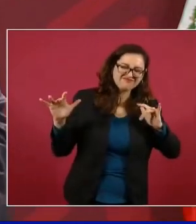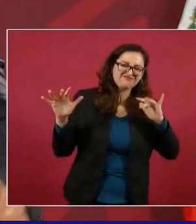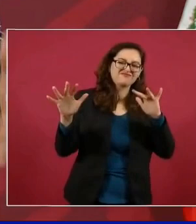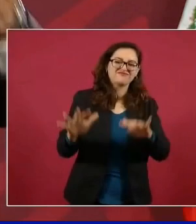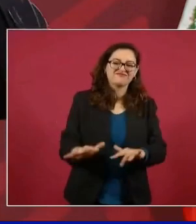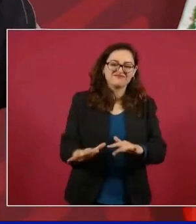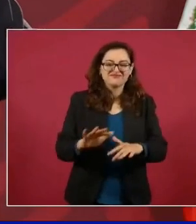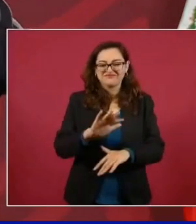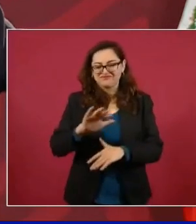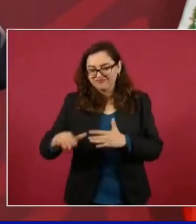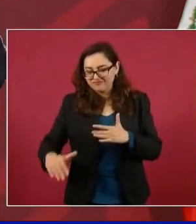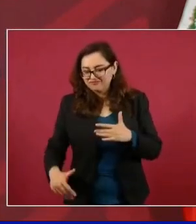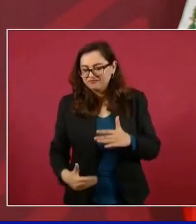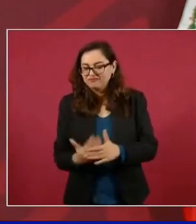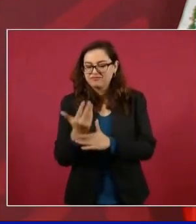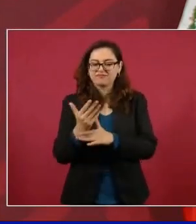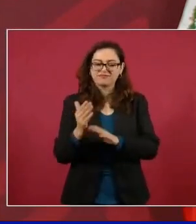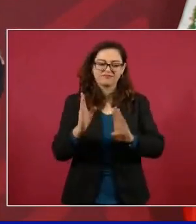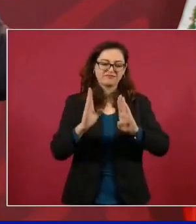participaron